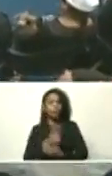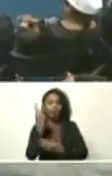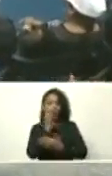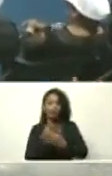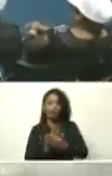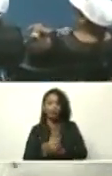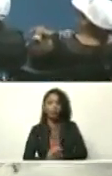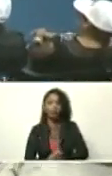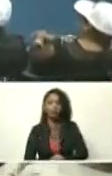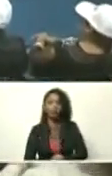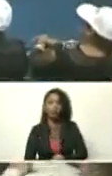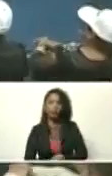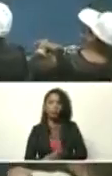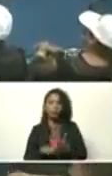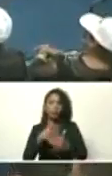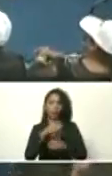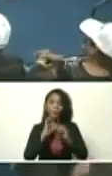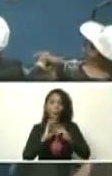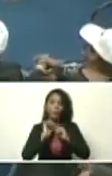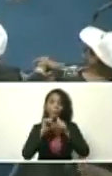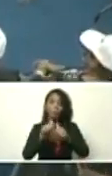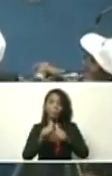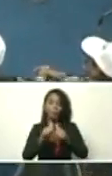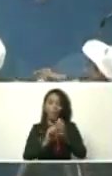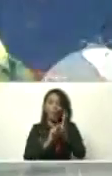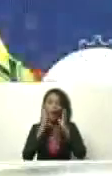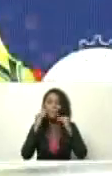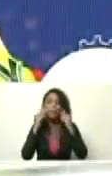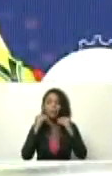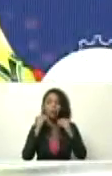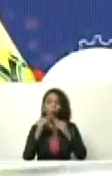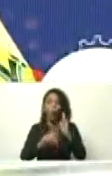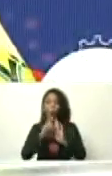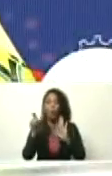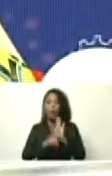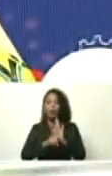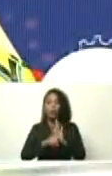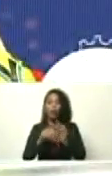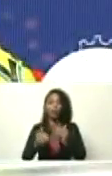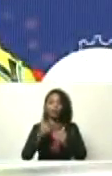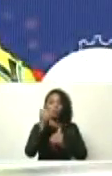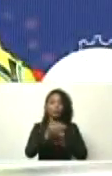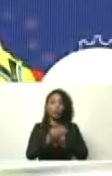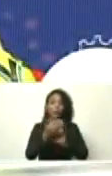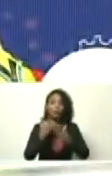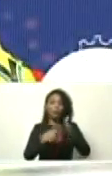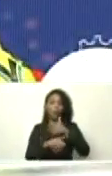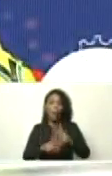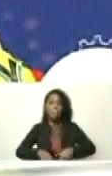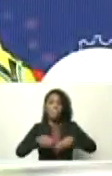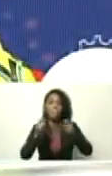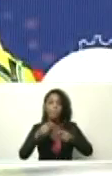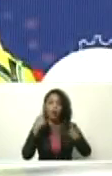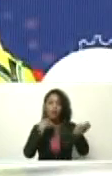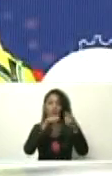diseñarla, luego empezar a experimentar, completarla, y luego salir al mercado a